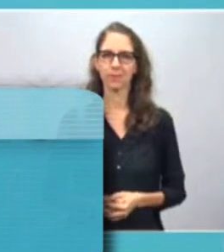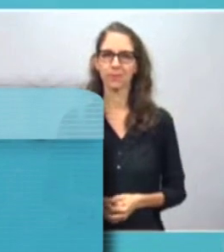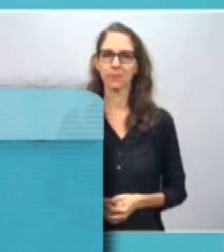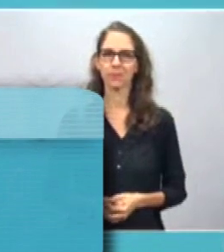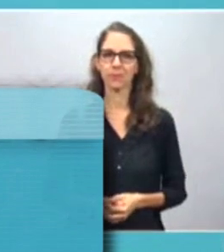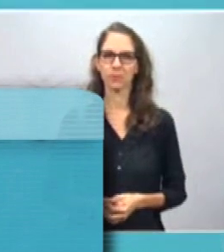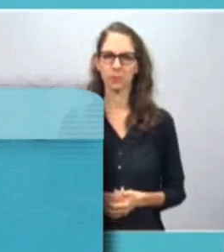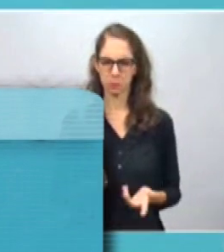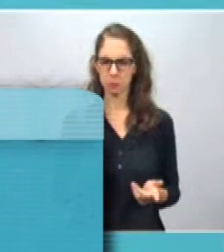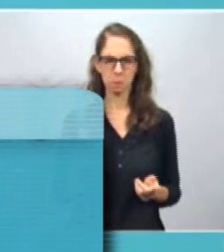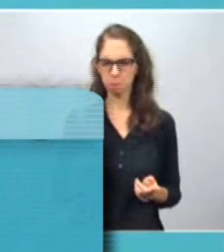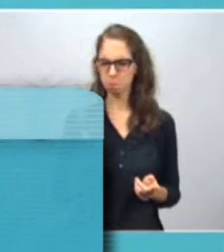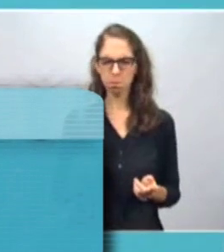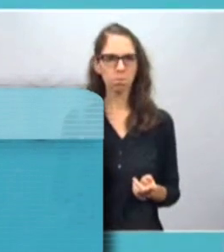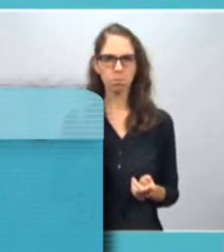No pasa esto.